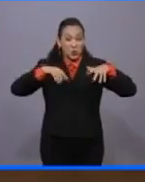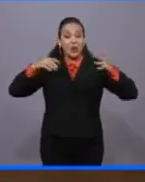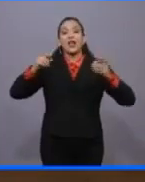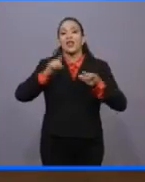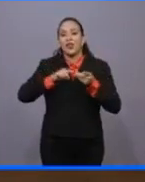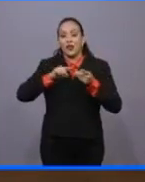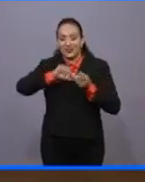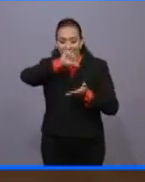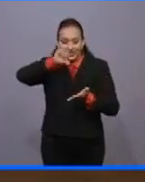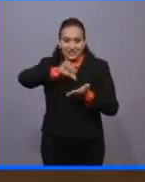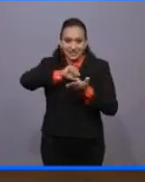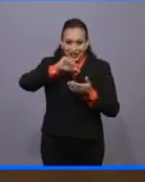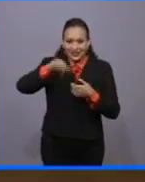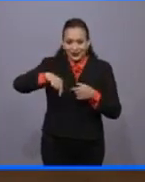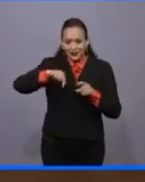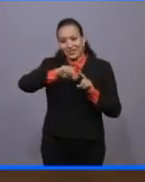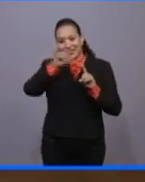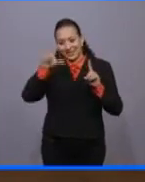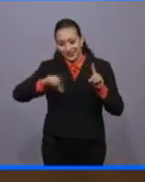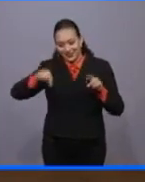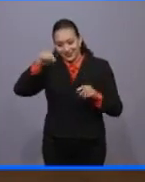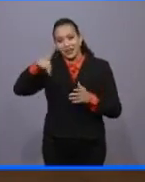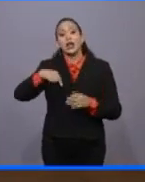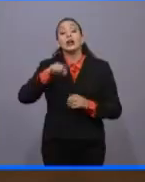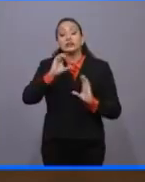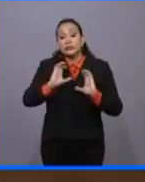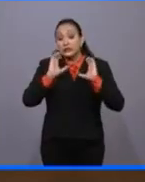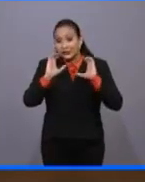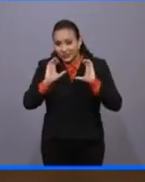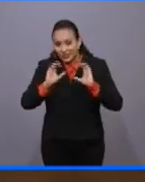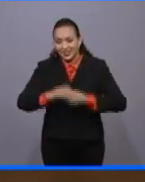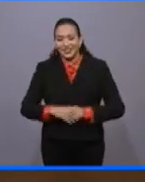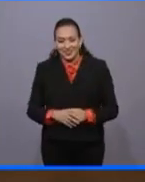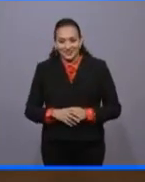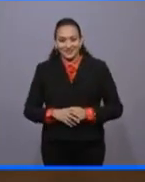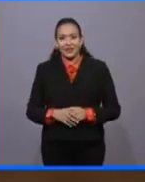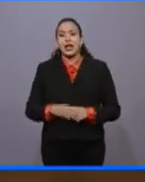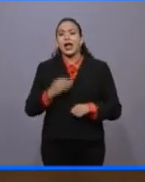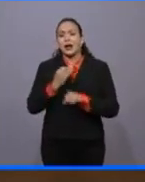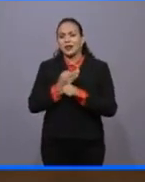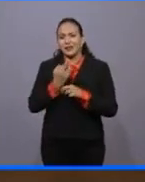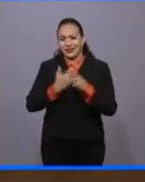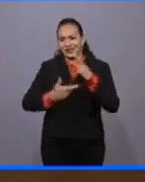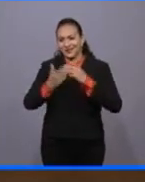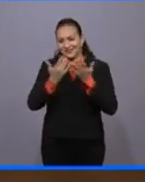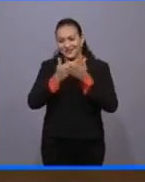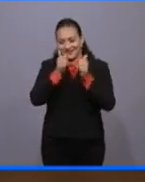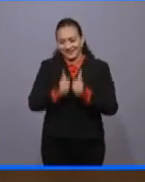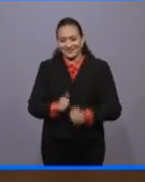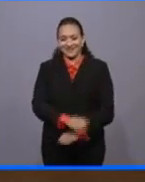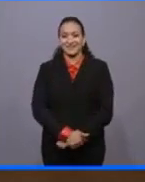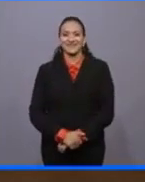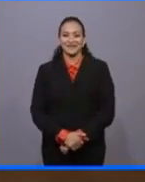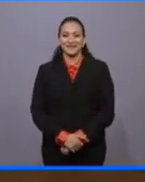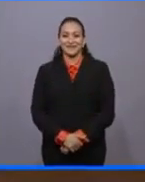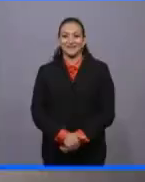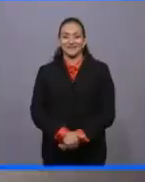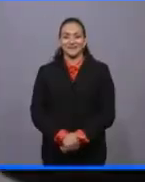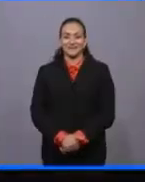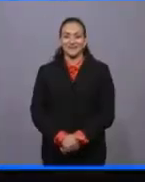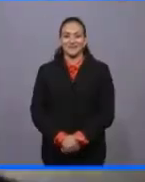de la zona centro del país. Así que ya lo sabe, a tomar precauciones. Nosotros vamos a una pausa y regresamos.